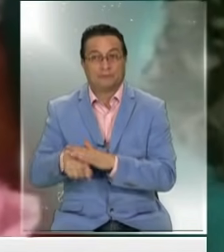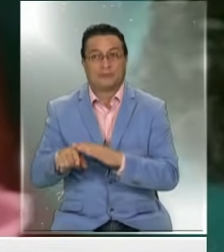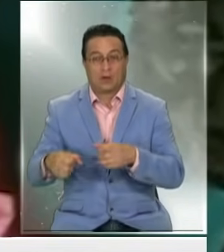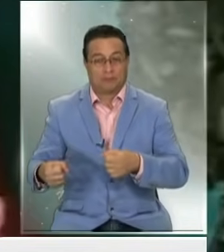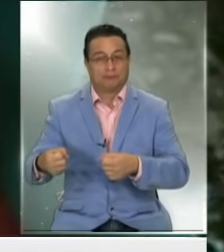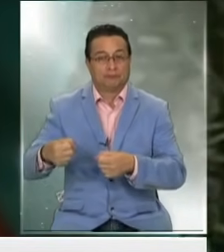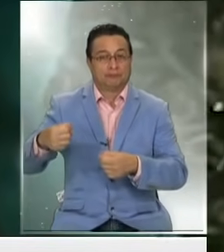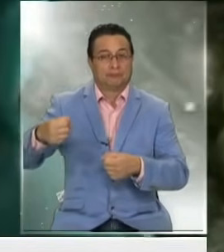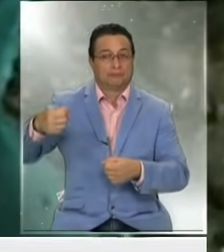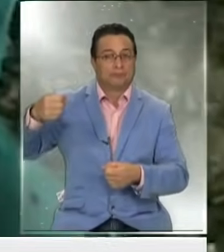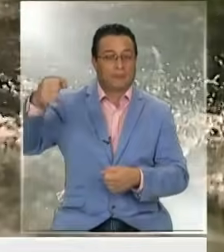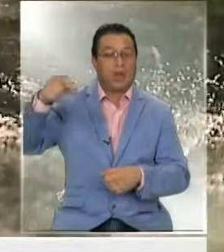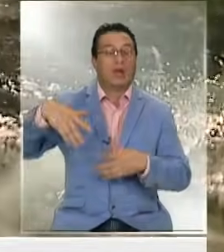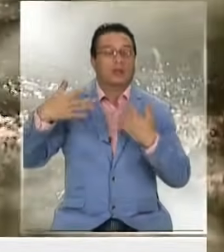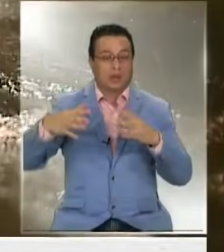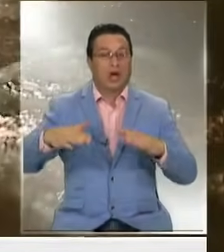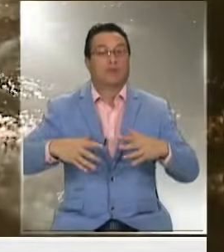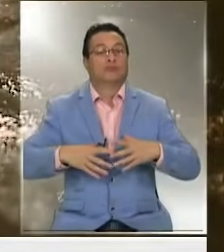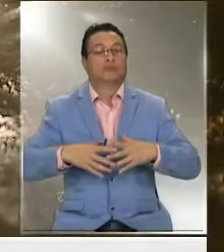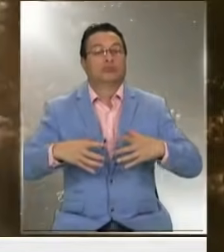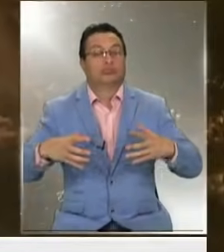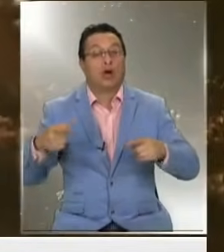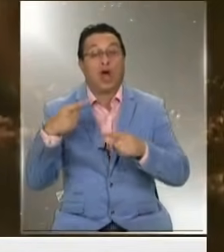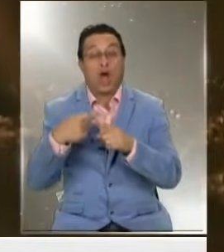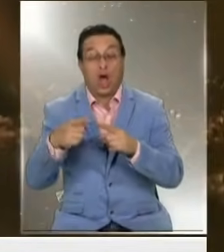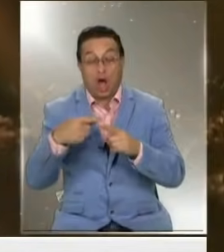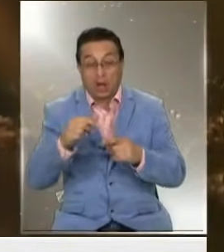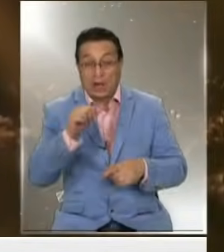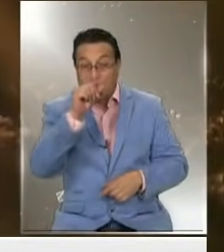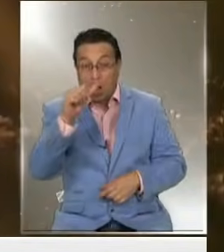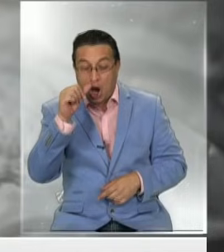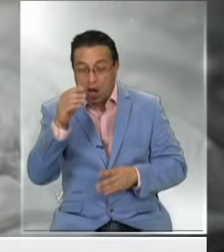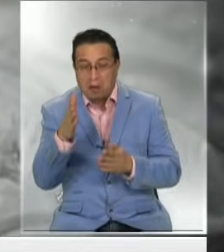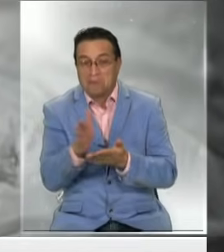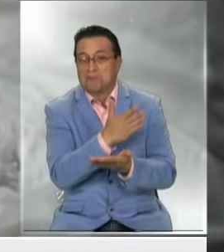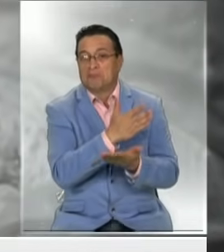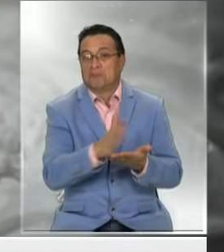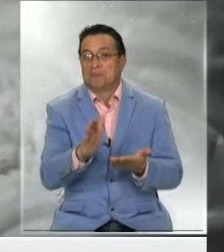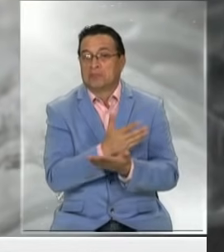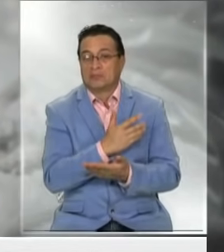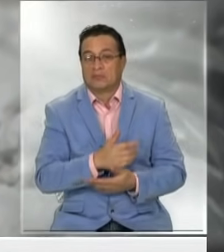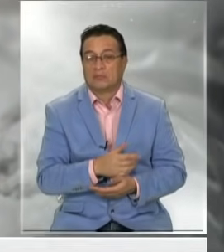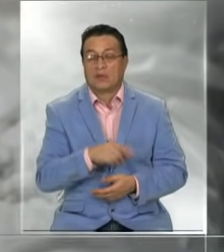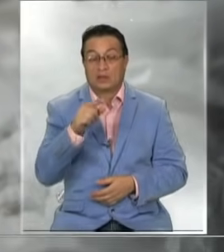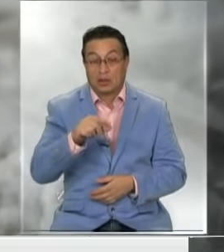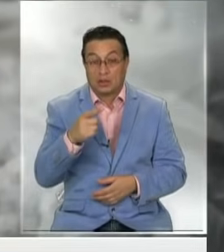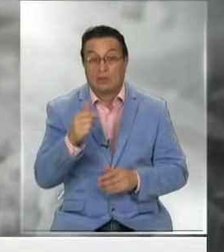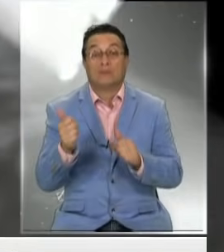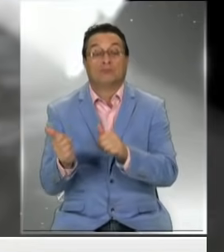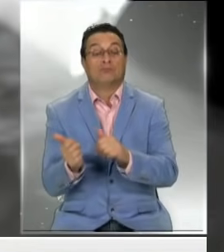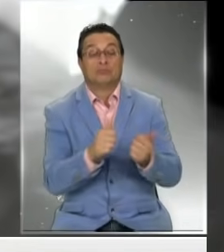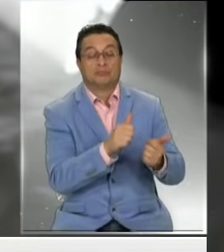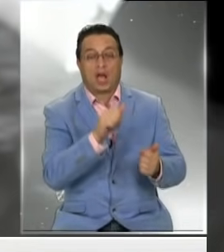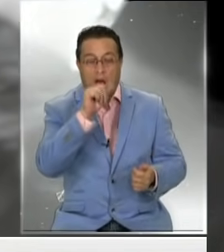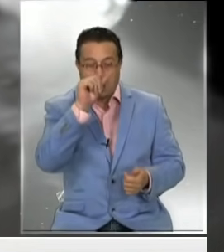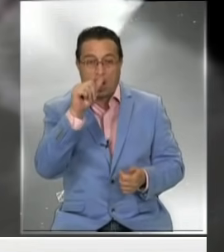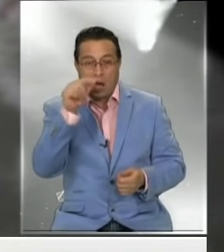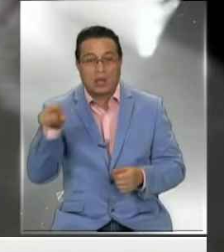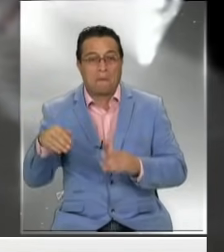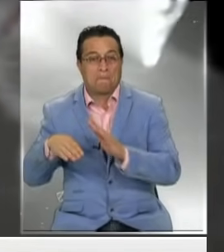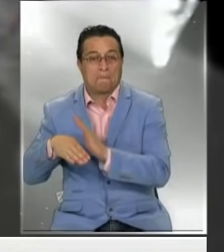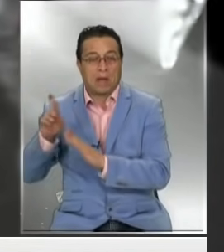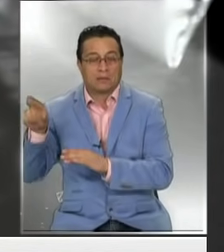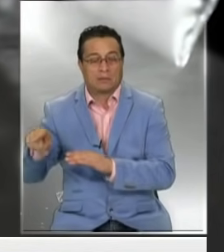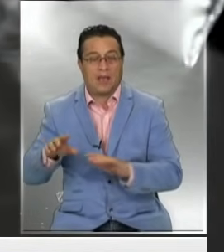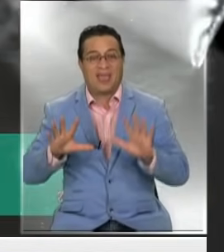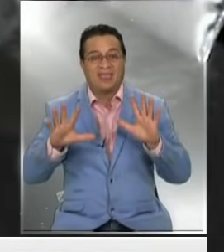otros países ya ganó, desplazando a otras drogas en su camino. El Tusi empezó a desplazar el mercado de la cocaína y a dejar casi